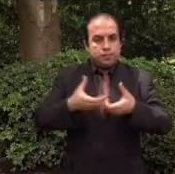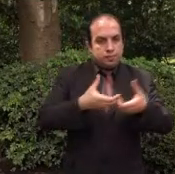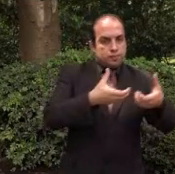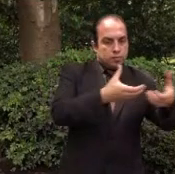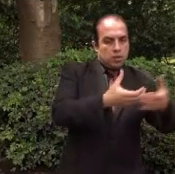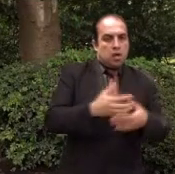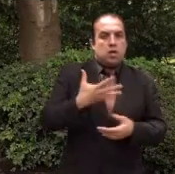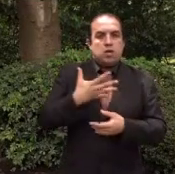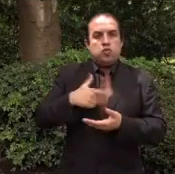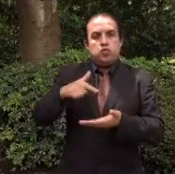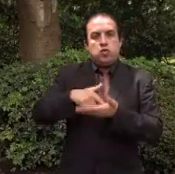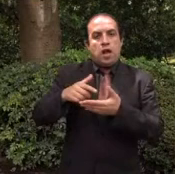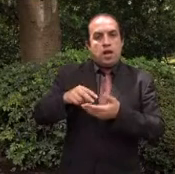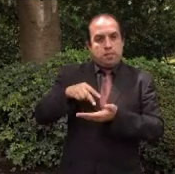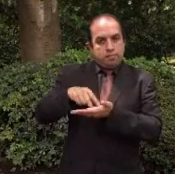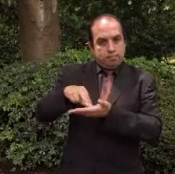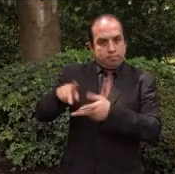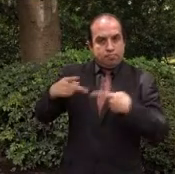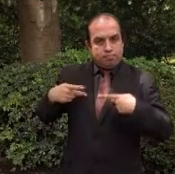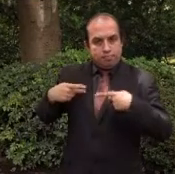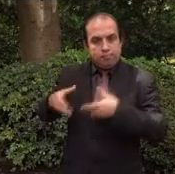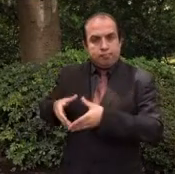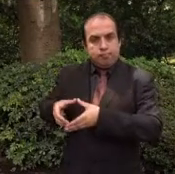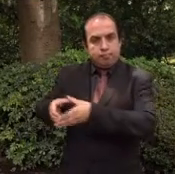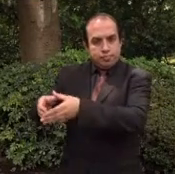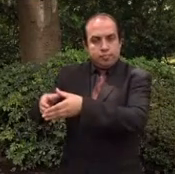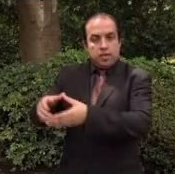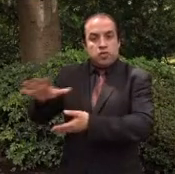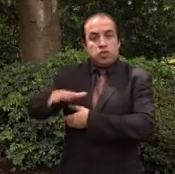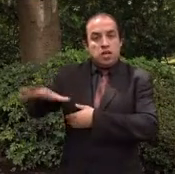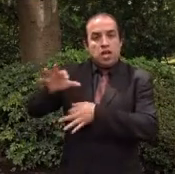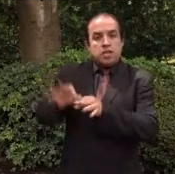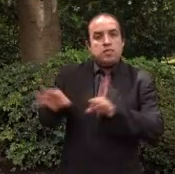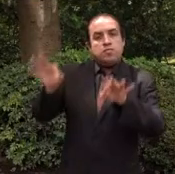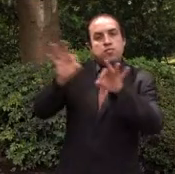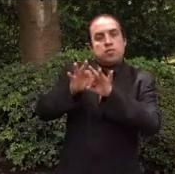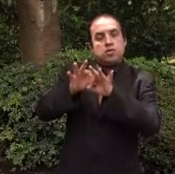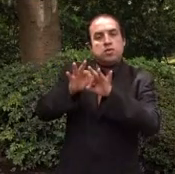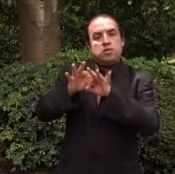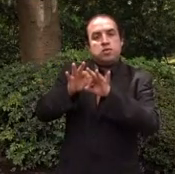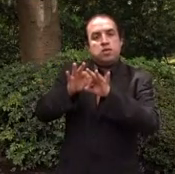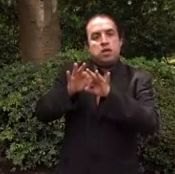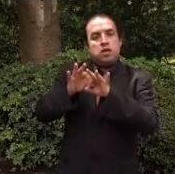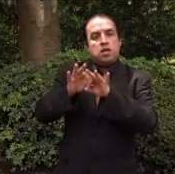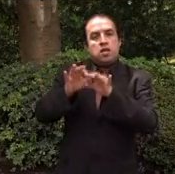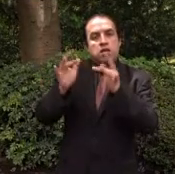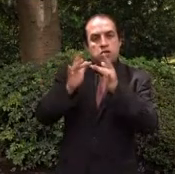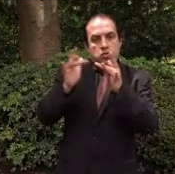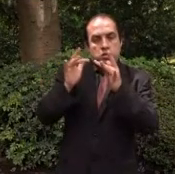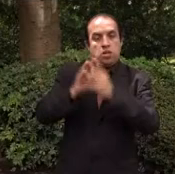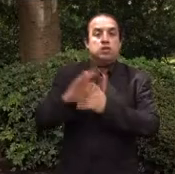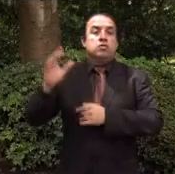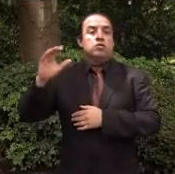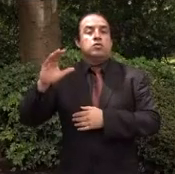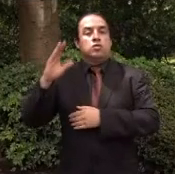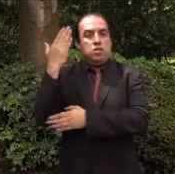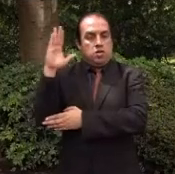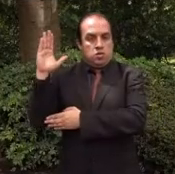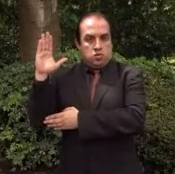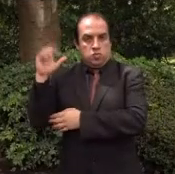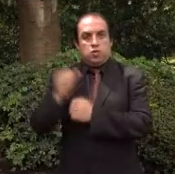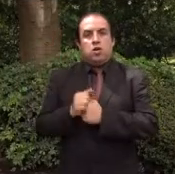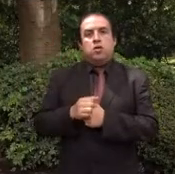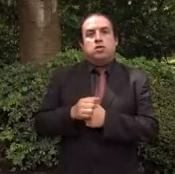peatonal, en un área muy, muy importante de conexión entre el bosque de Chapultepec y el centro de la Ciudad de